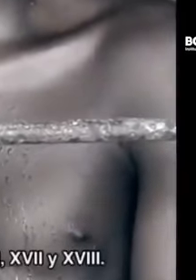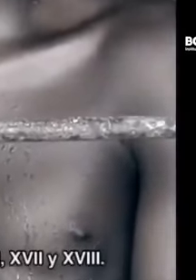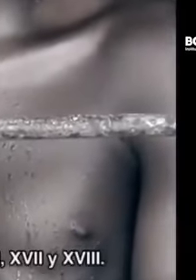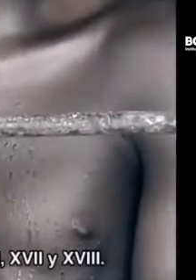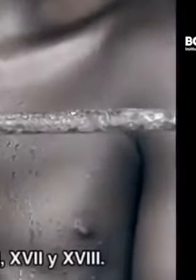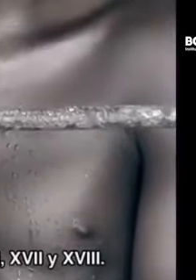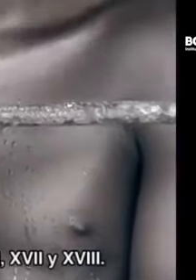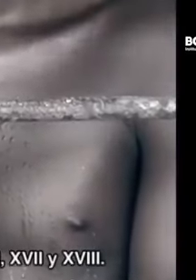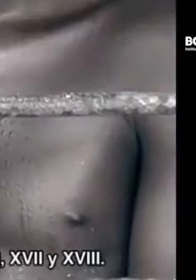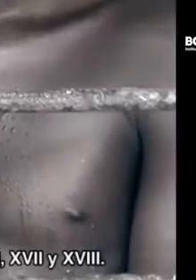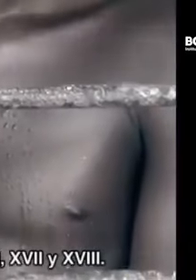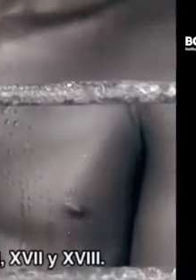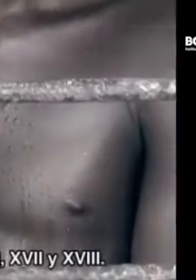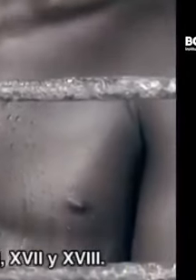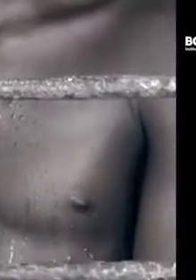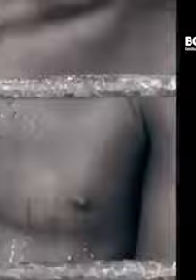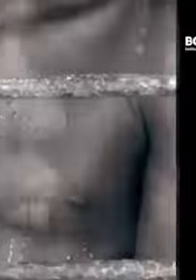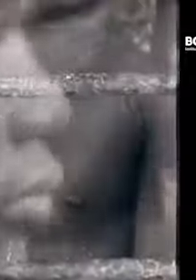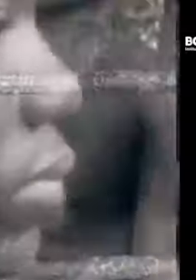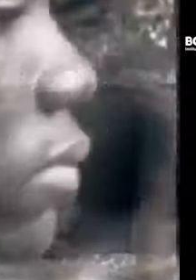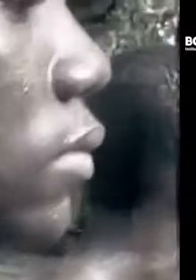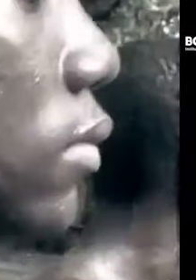ajustar susto.